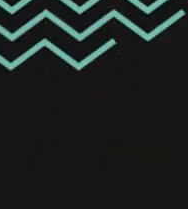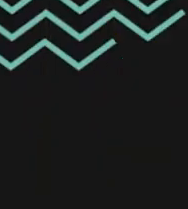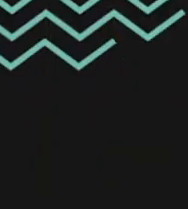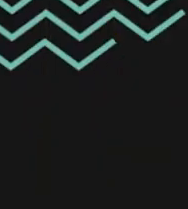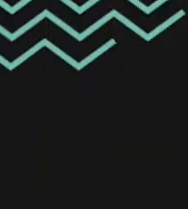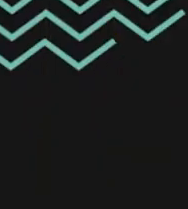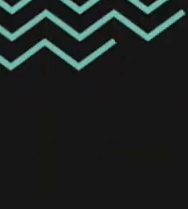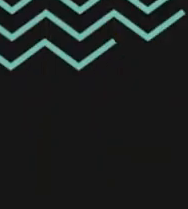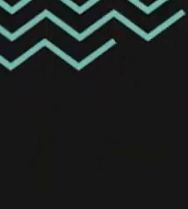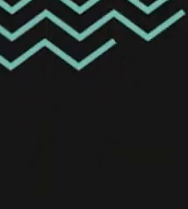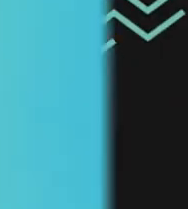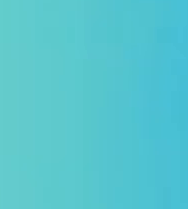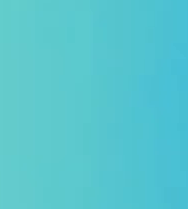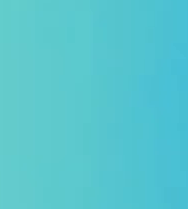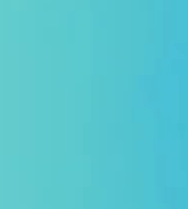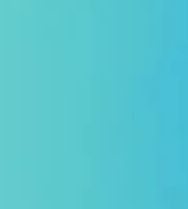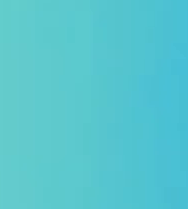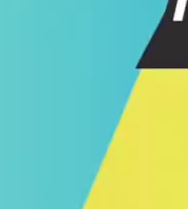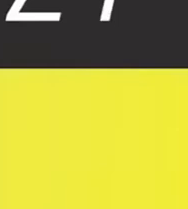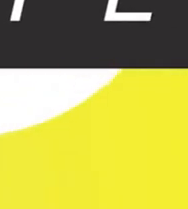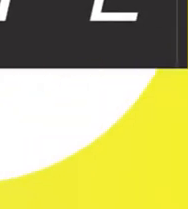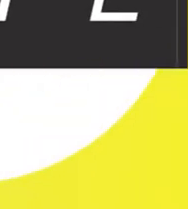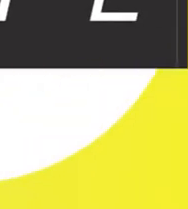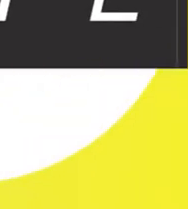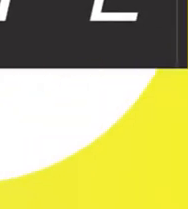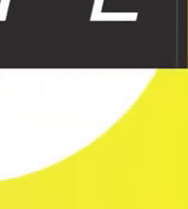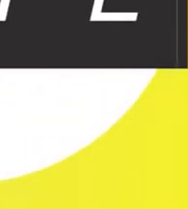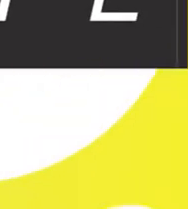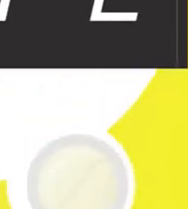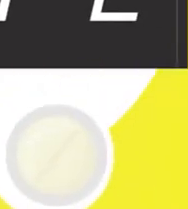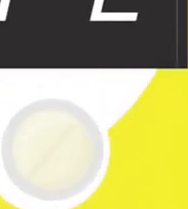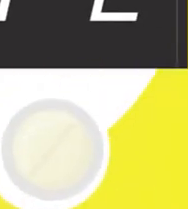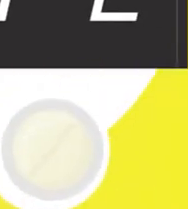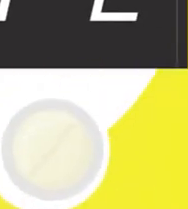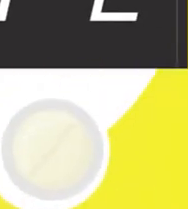caso de violación. Existen dos tipos, la píldora y el Yuspe.